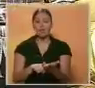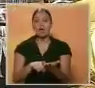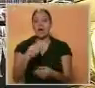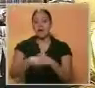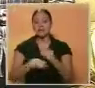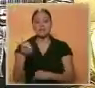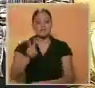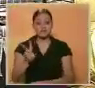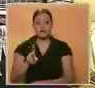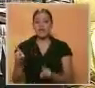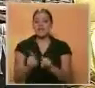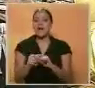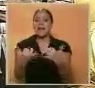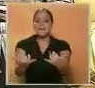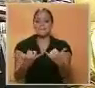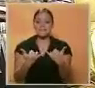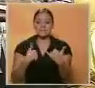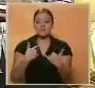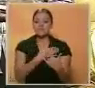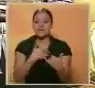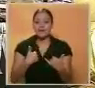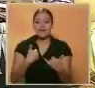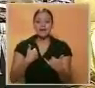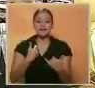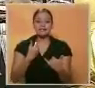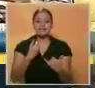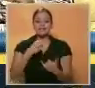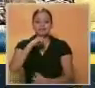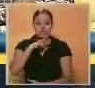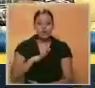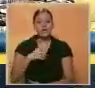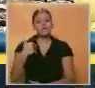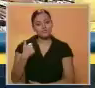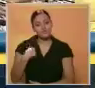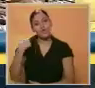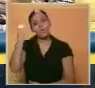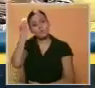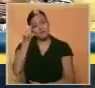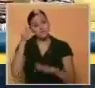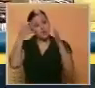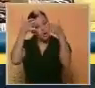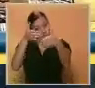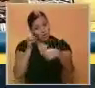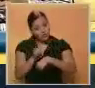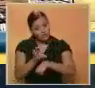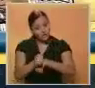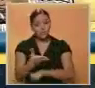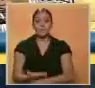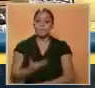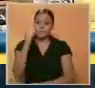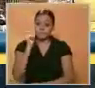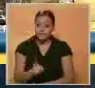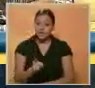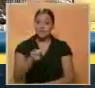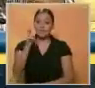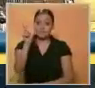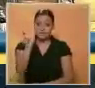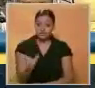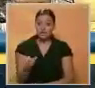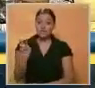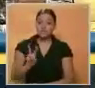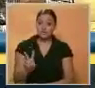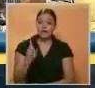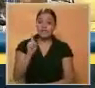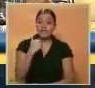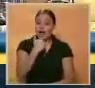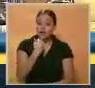una autobiografía. Pues entonces él recomendaba que era necesario pues, que los venezolanos hicieran